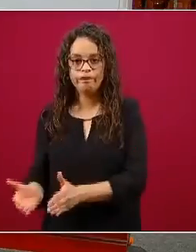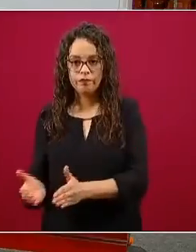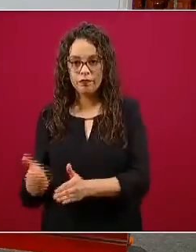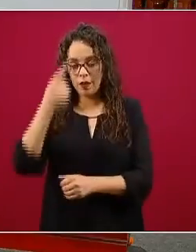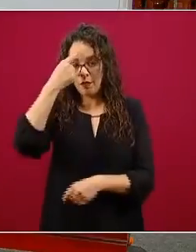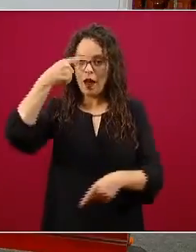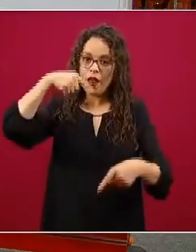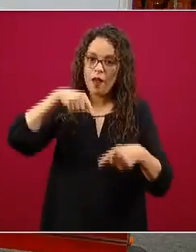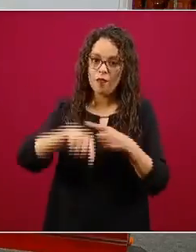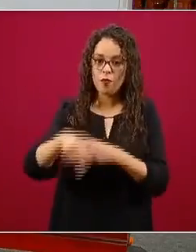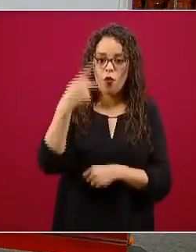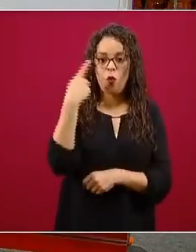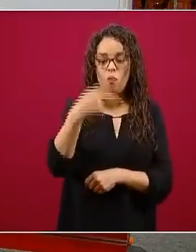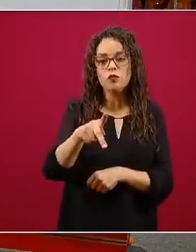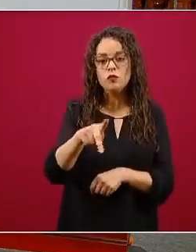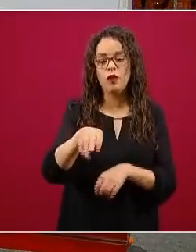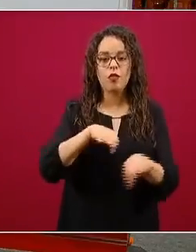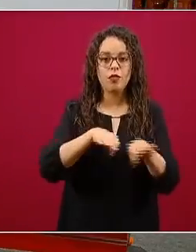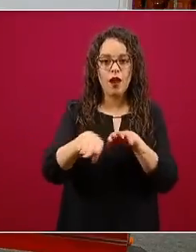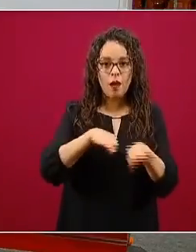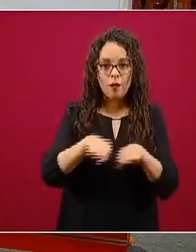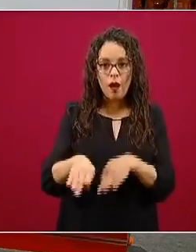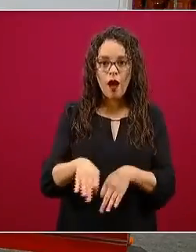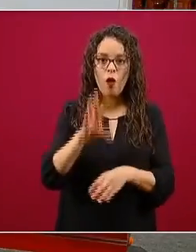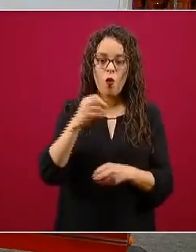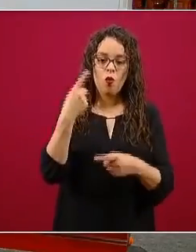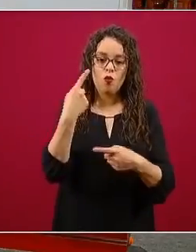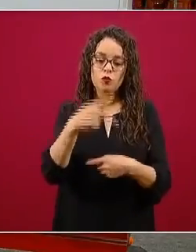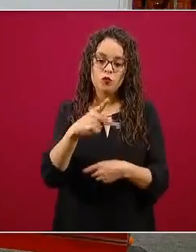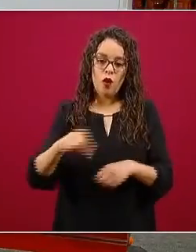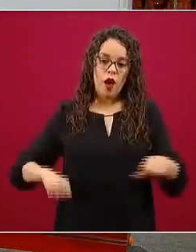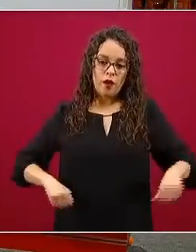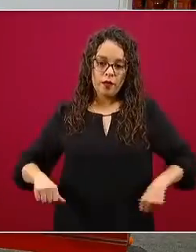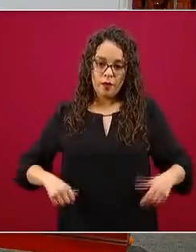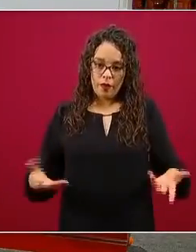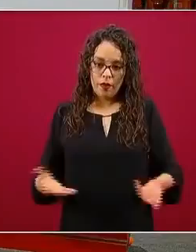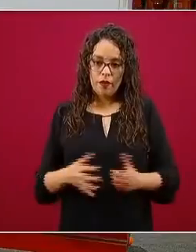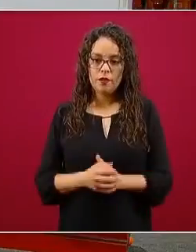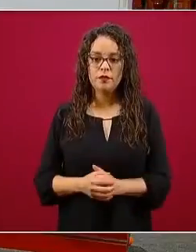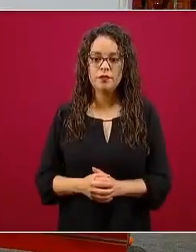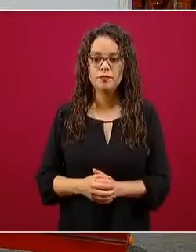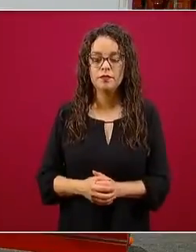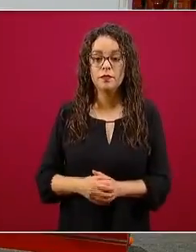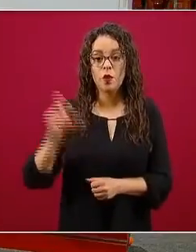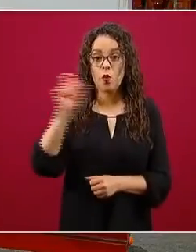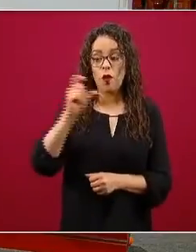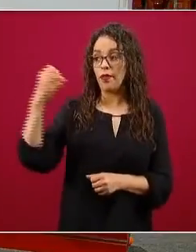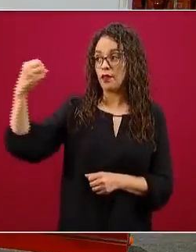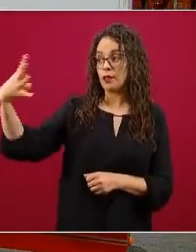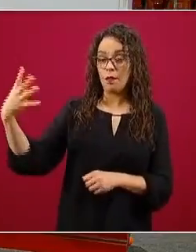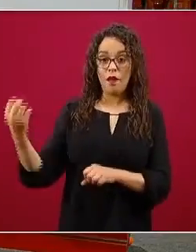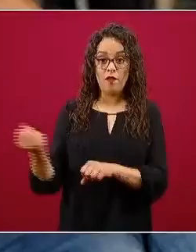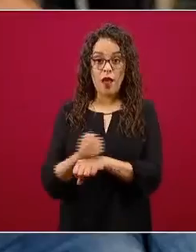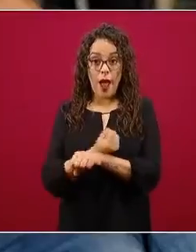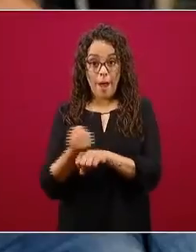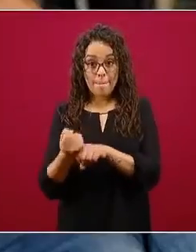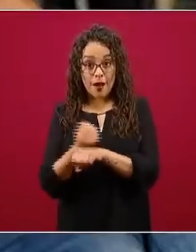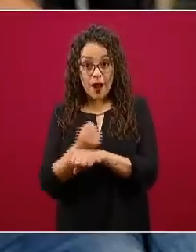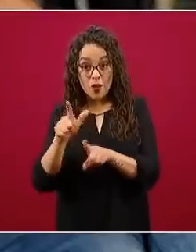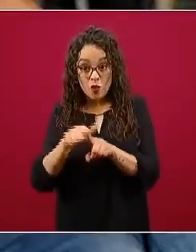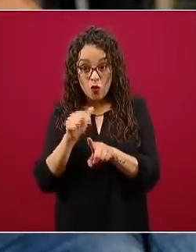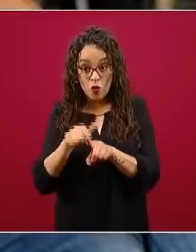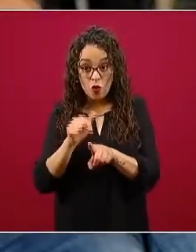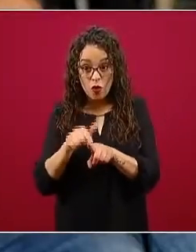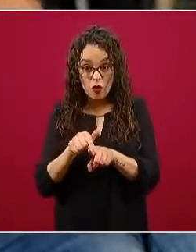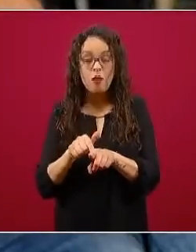de protección. Y en el semáforo en amarillo es donde los tenemos. En amarillo, cuando los semáforos pasen amarillo, es